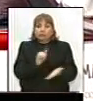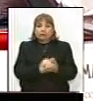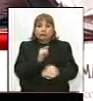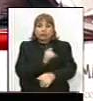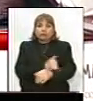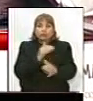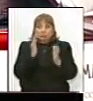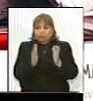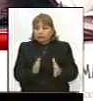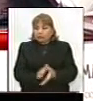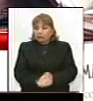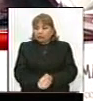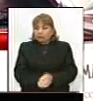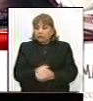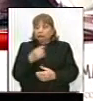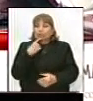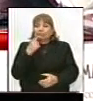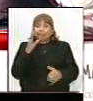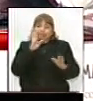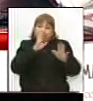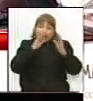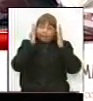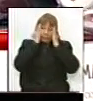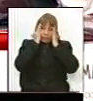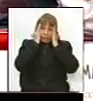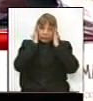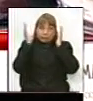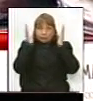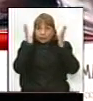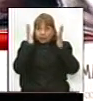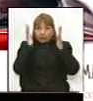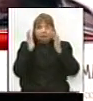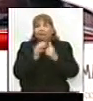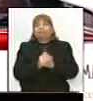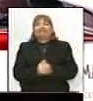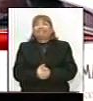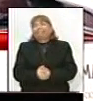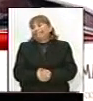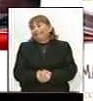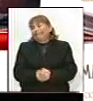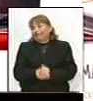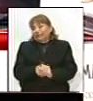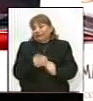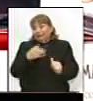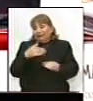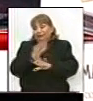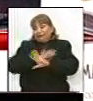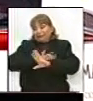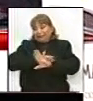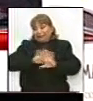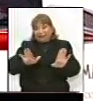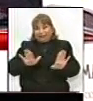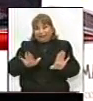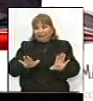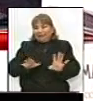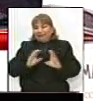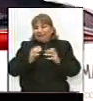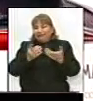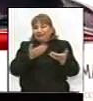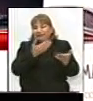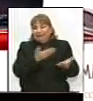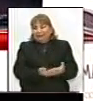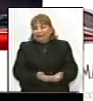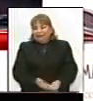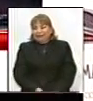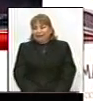instituyente. Esa es la preocupación, presidente, más que la ya había terminado, congresista Velázquez,